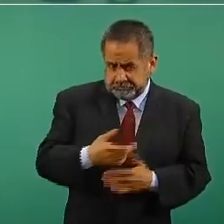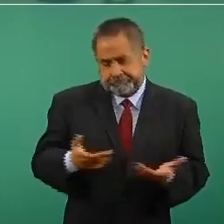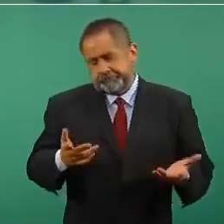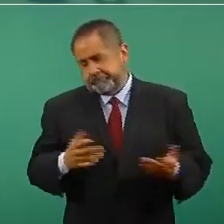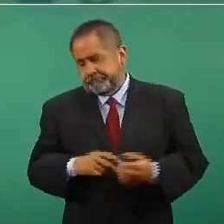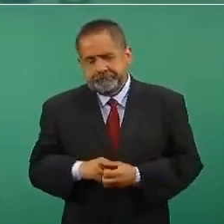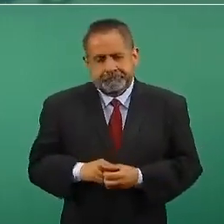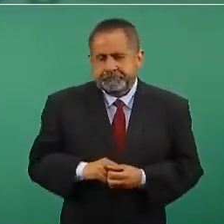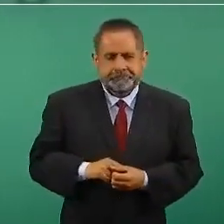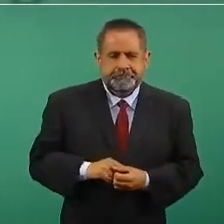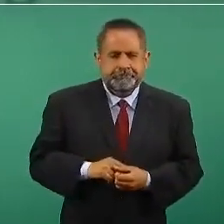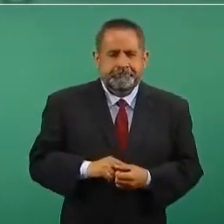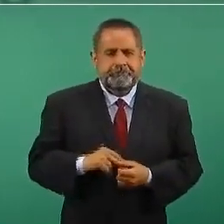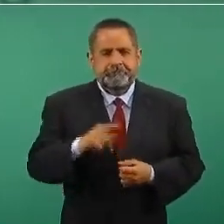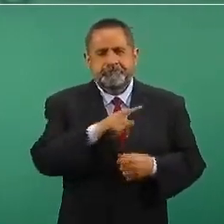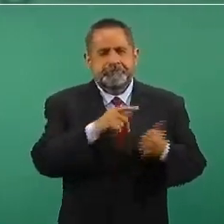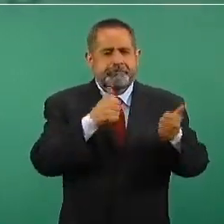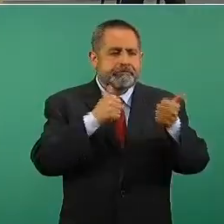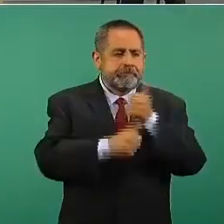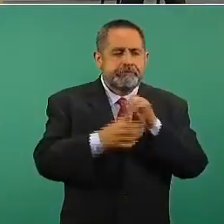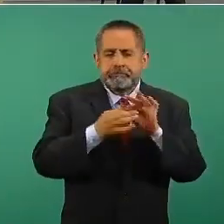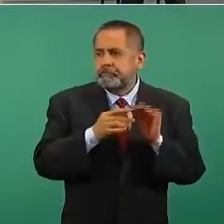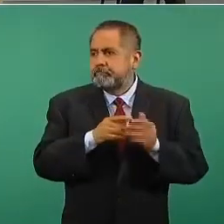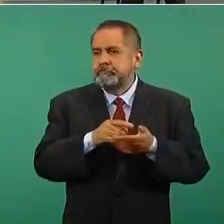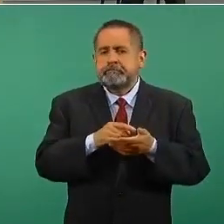Claro, ser bajo firmante